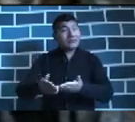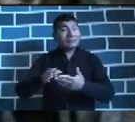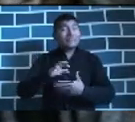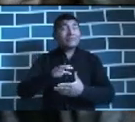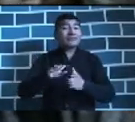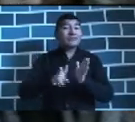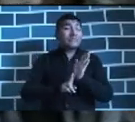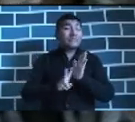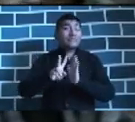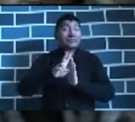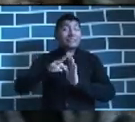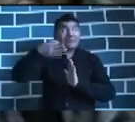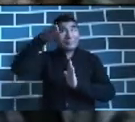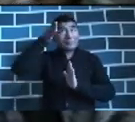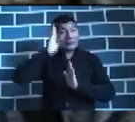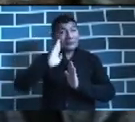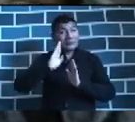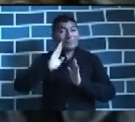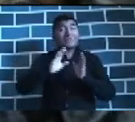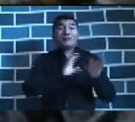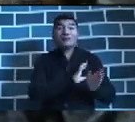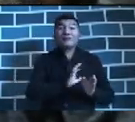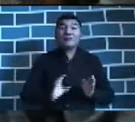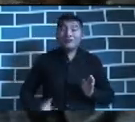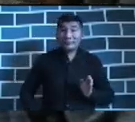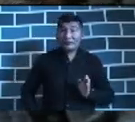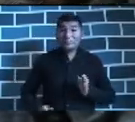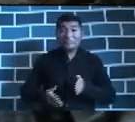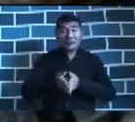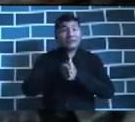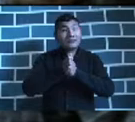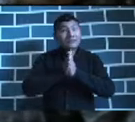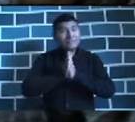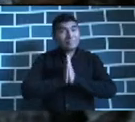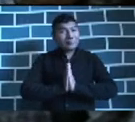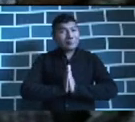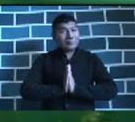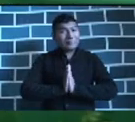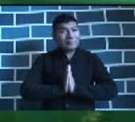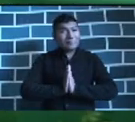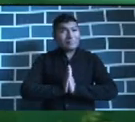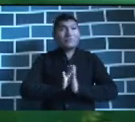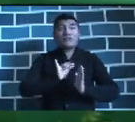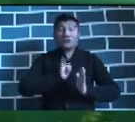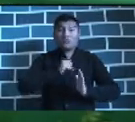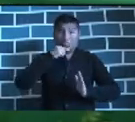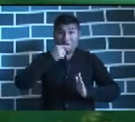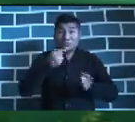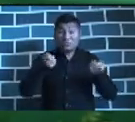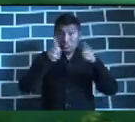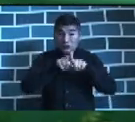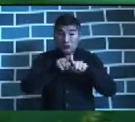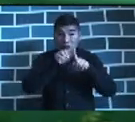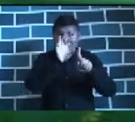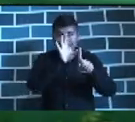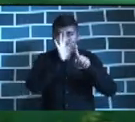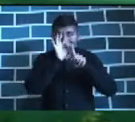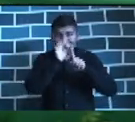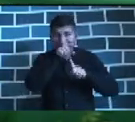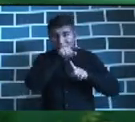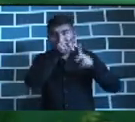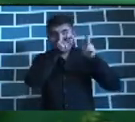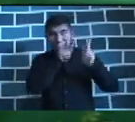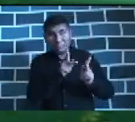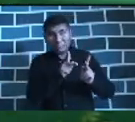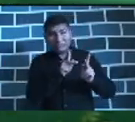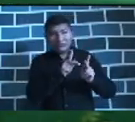voluntad de dios y de acuerdo a lo que cristo nos pide yo digo que cuando encontramos realmente personas